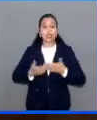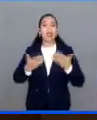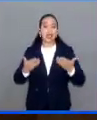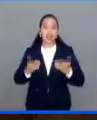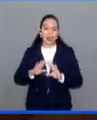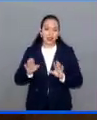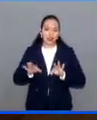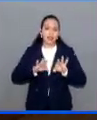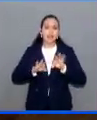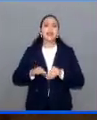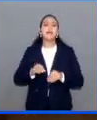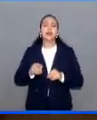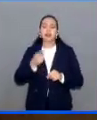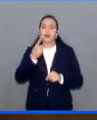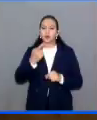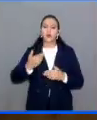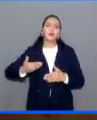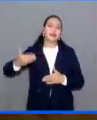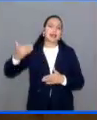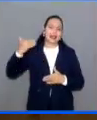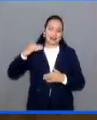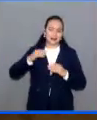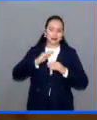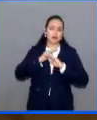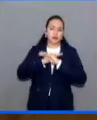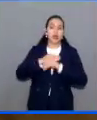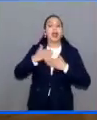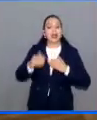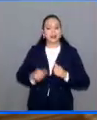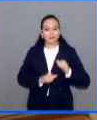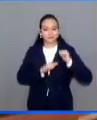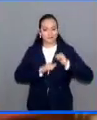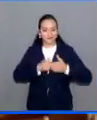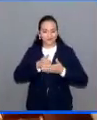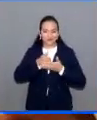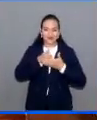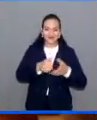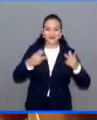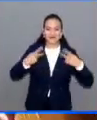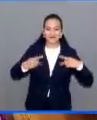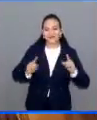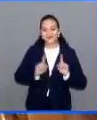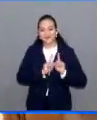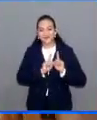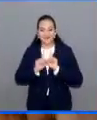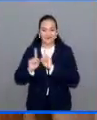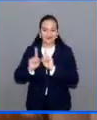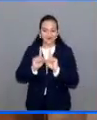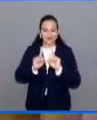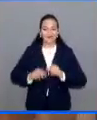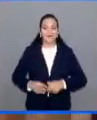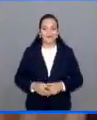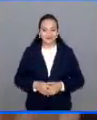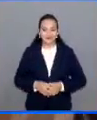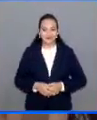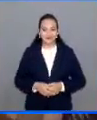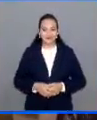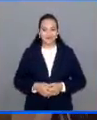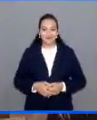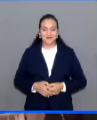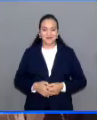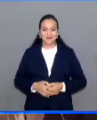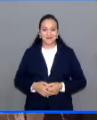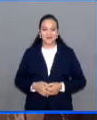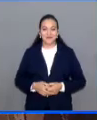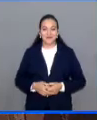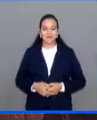de contención para convertirse en facilitadores y en una auténtica ventanilla de servicios. Este cambio